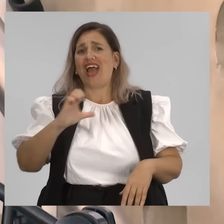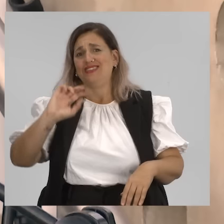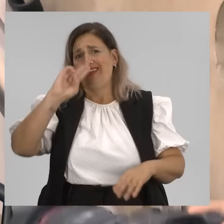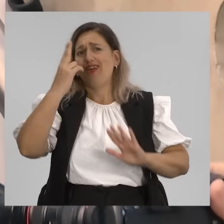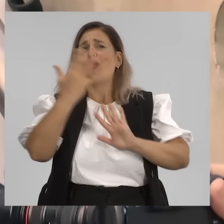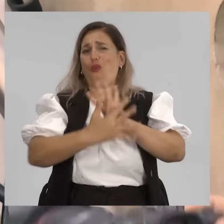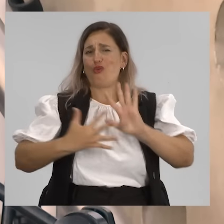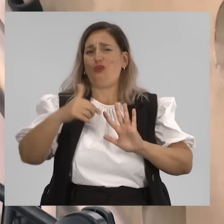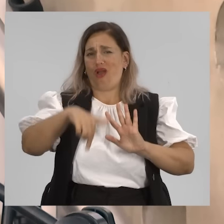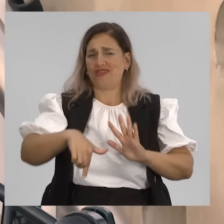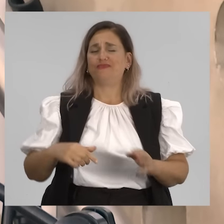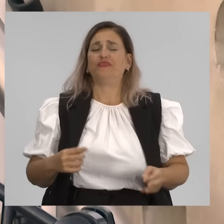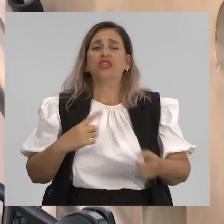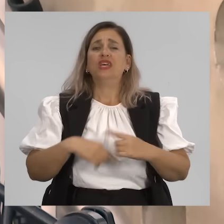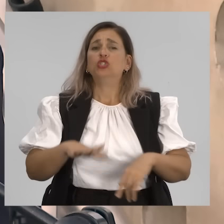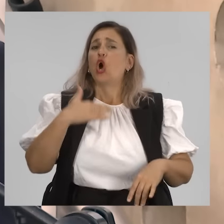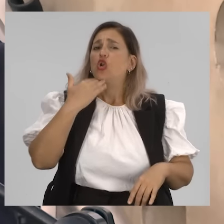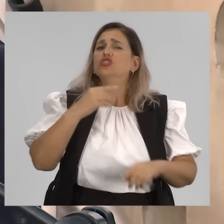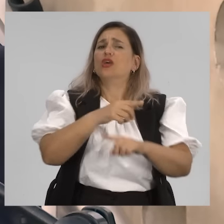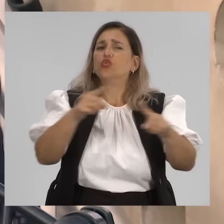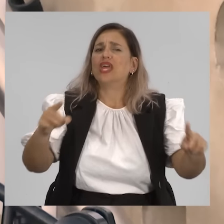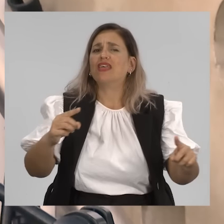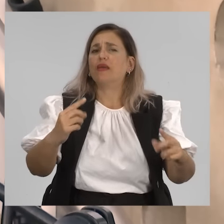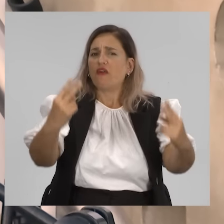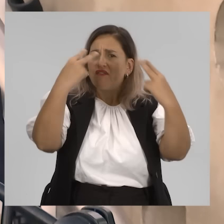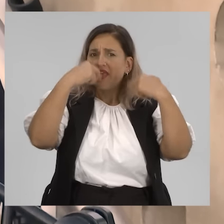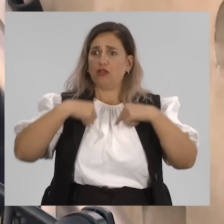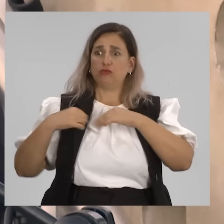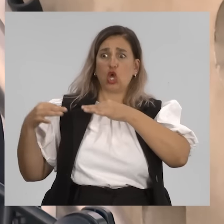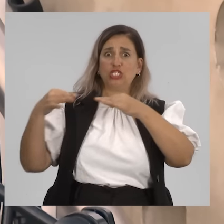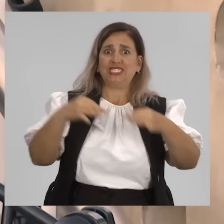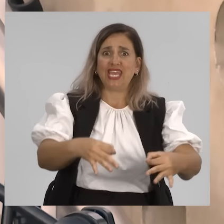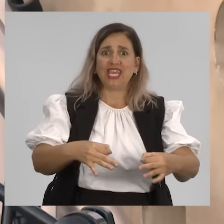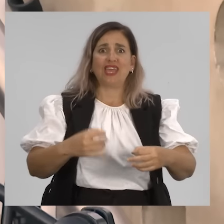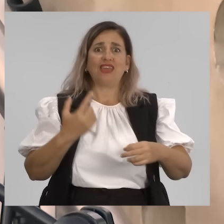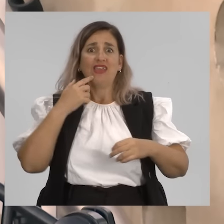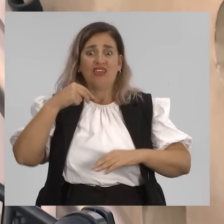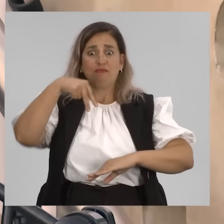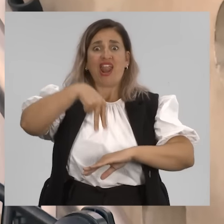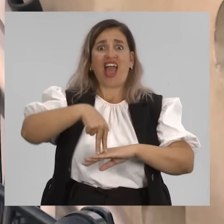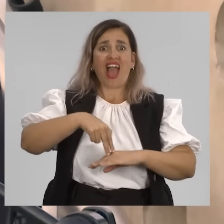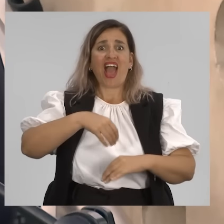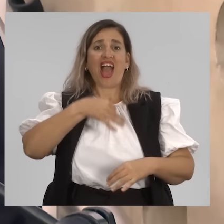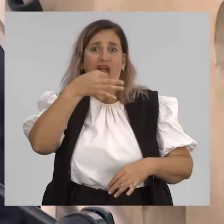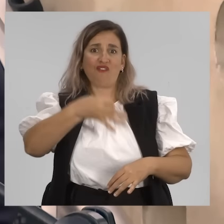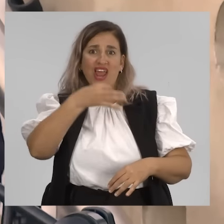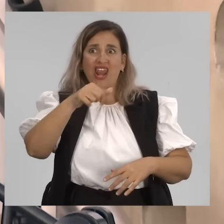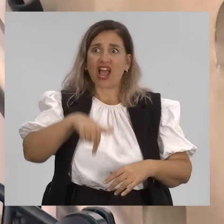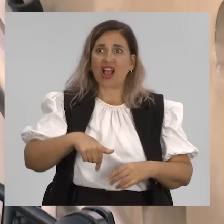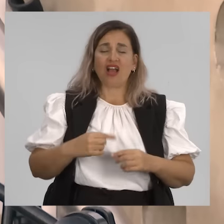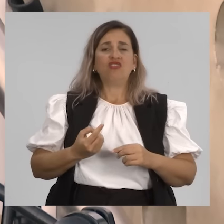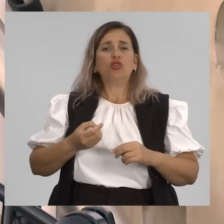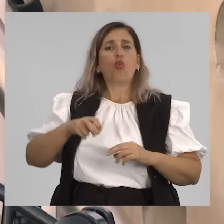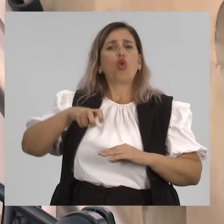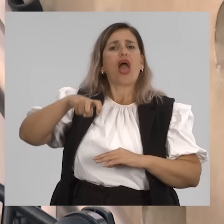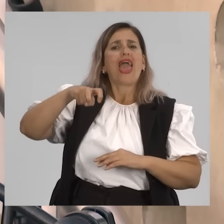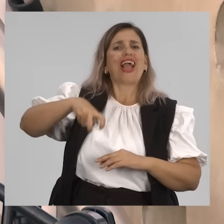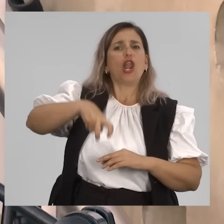ancho del país. No sé si se dieron cuenta cuando llegué que el estrado estaba unos metros, unos